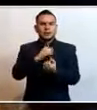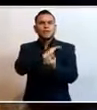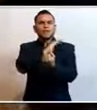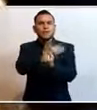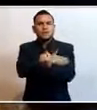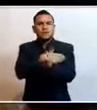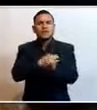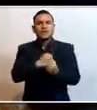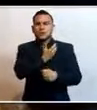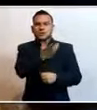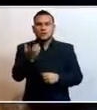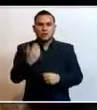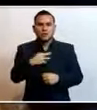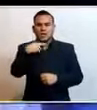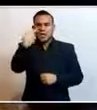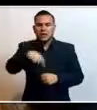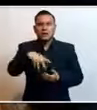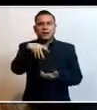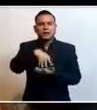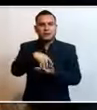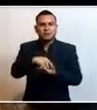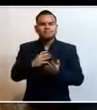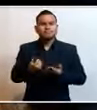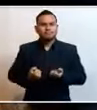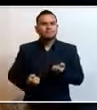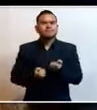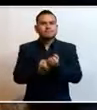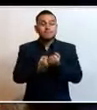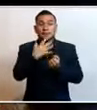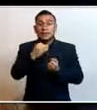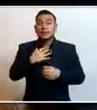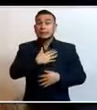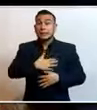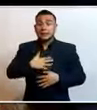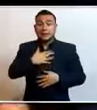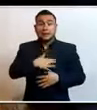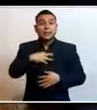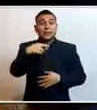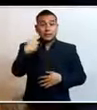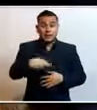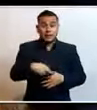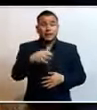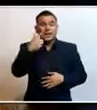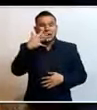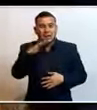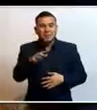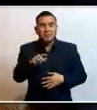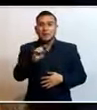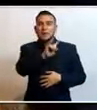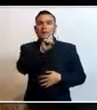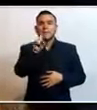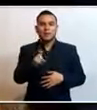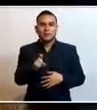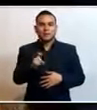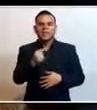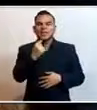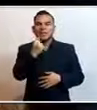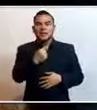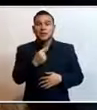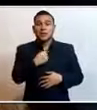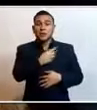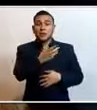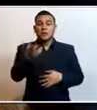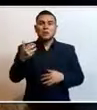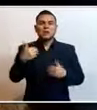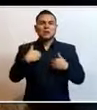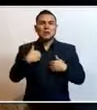ustedes no le dan voz al pueblo. Discúlpeme que se lo diga, pero es la realidad. Ahí los tienen, pregúntenles. Ahí tienen sus cámaras,